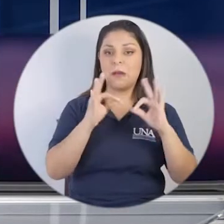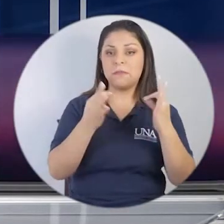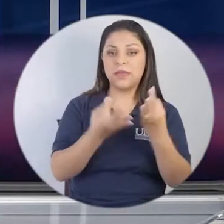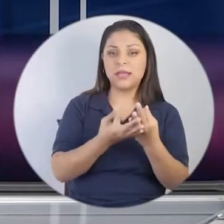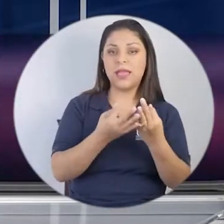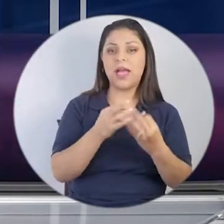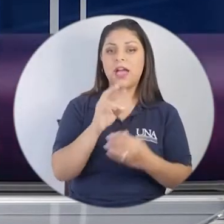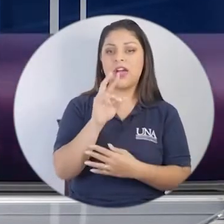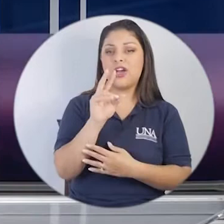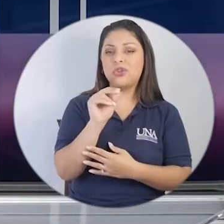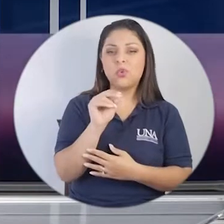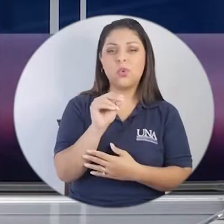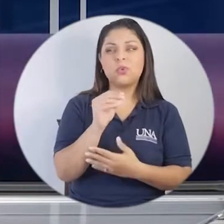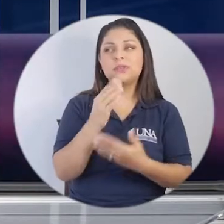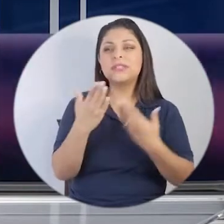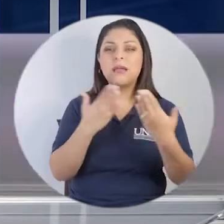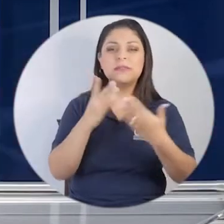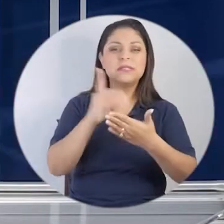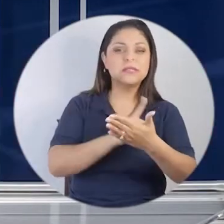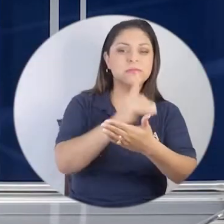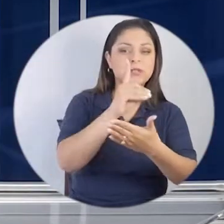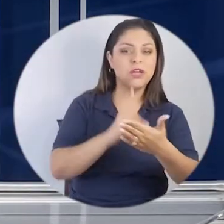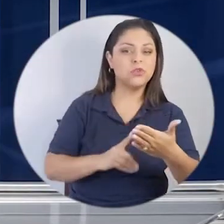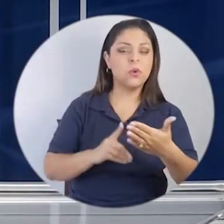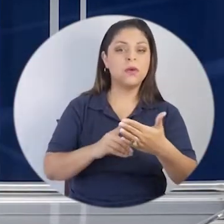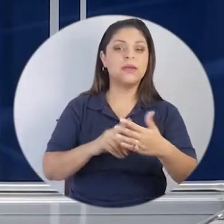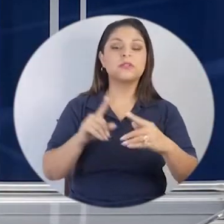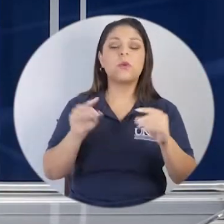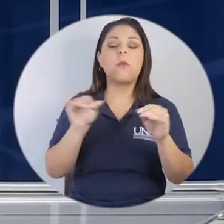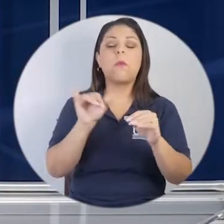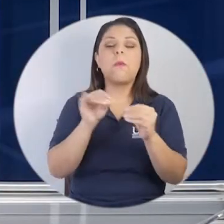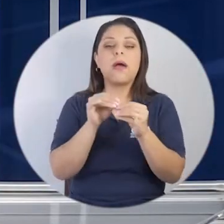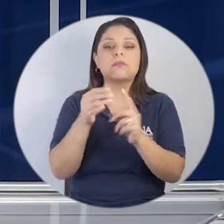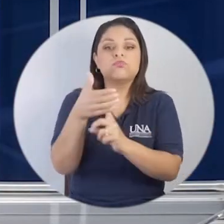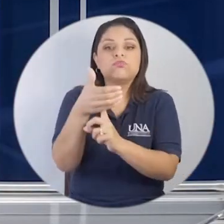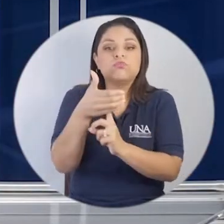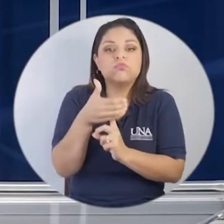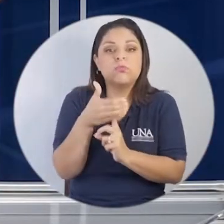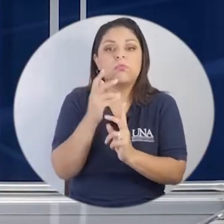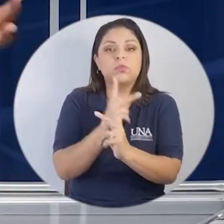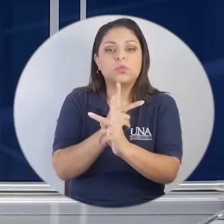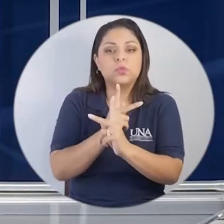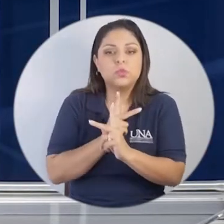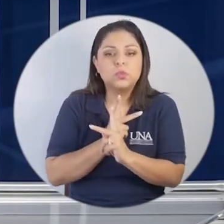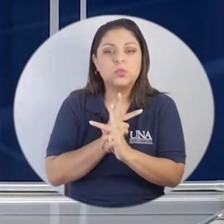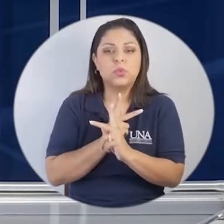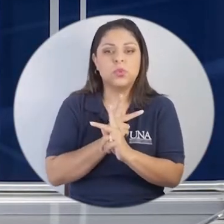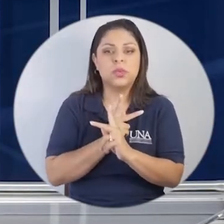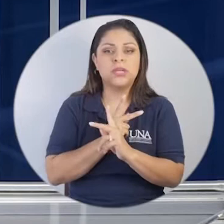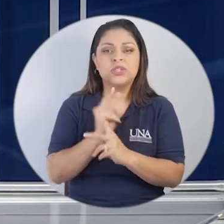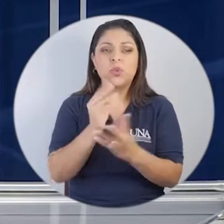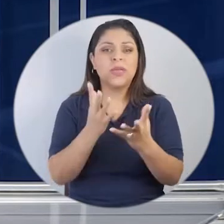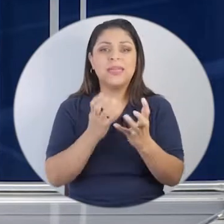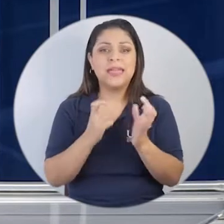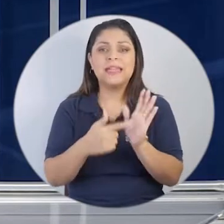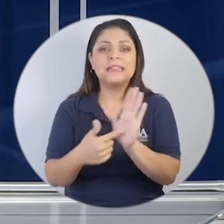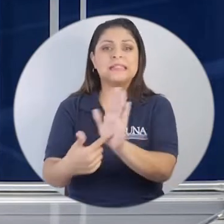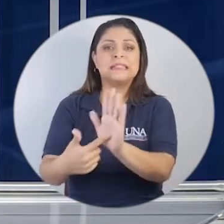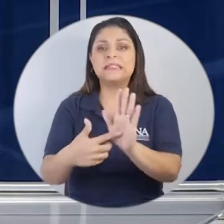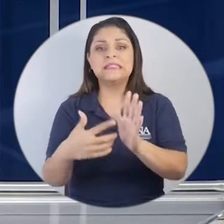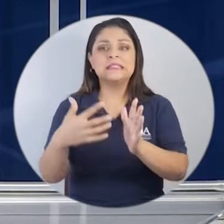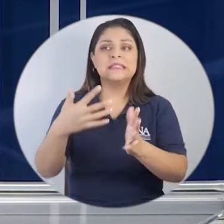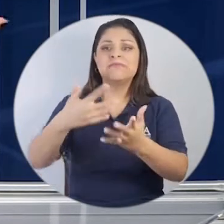abierta, es más, ¿verdad?, como una sobreprotección, como un no querer que esa persona se exponga a